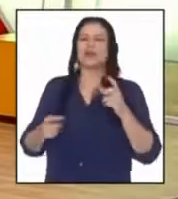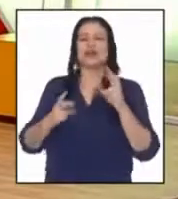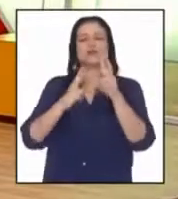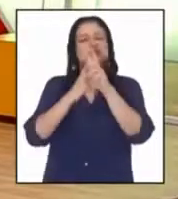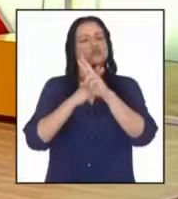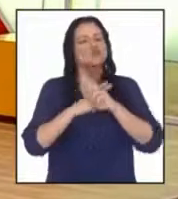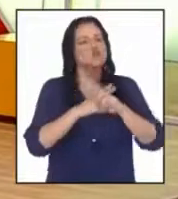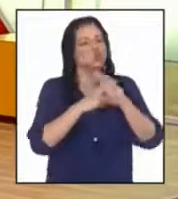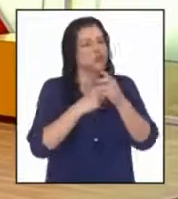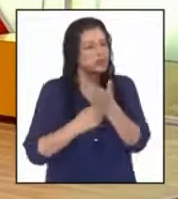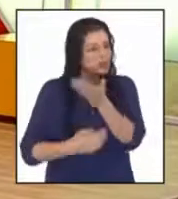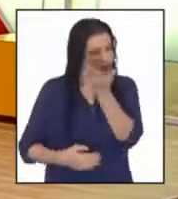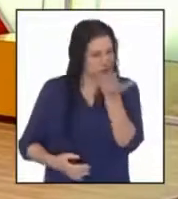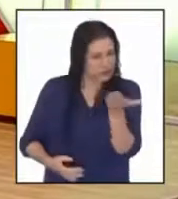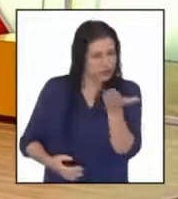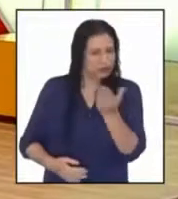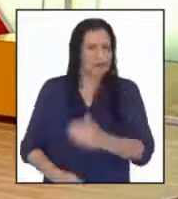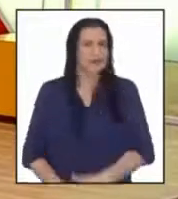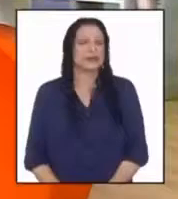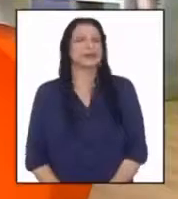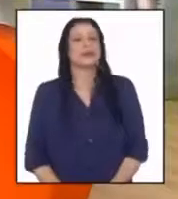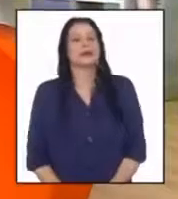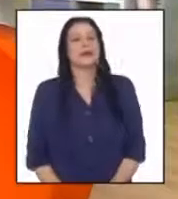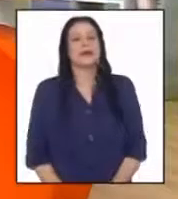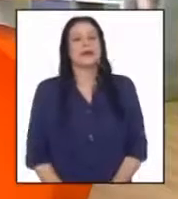mucho, profesora.